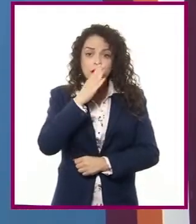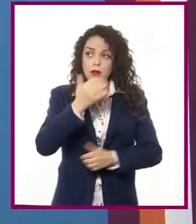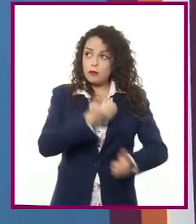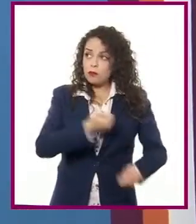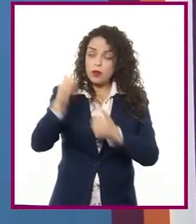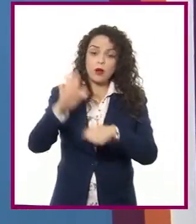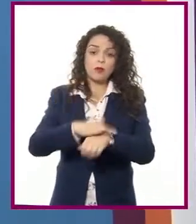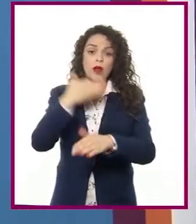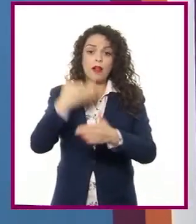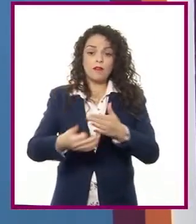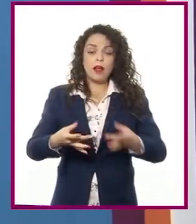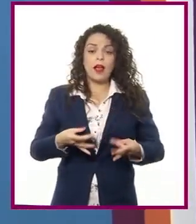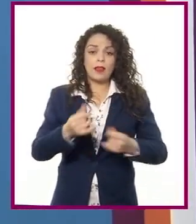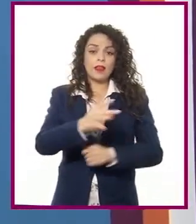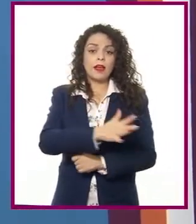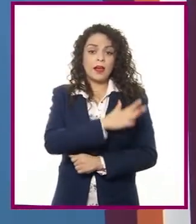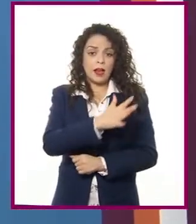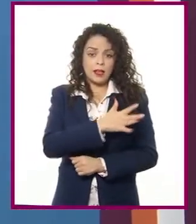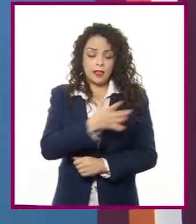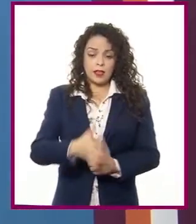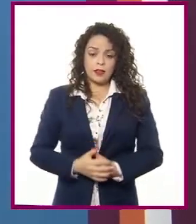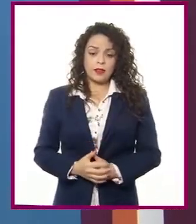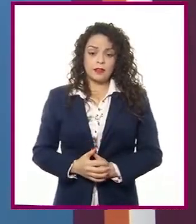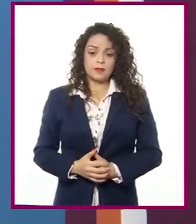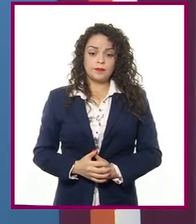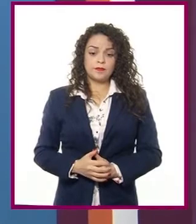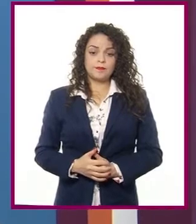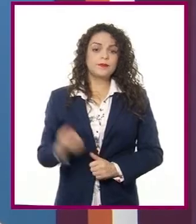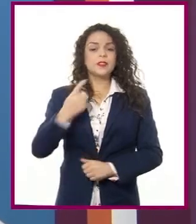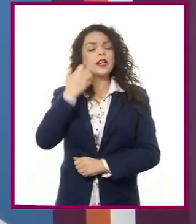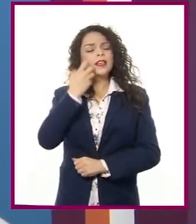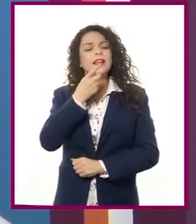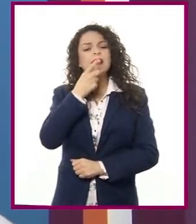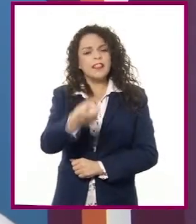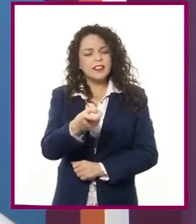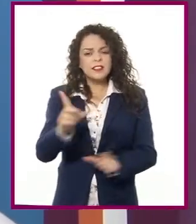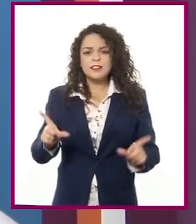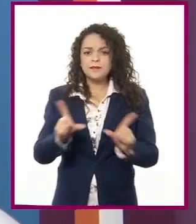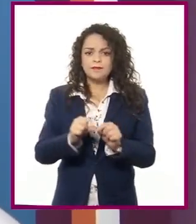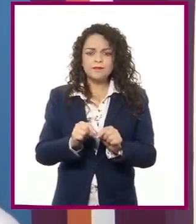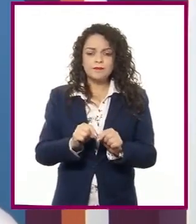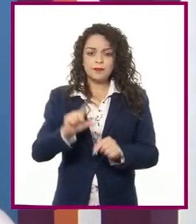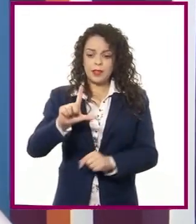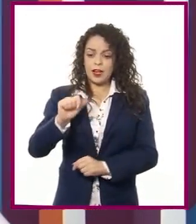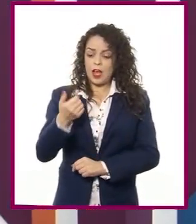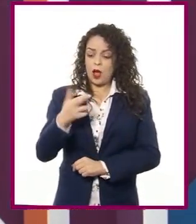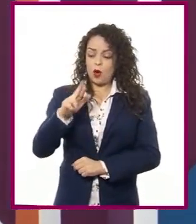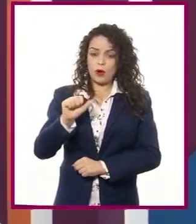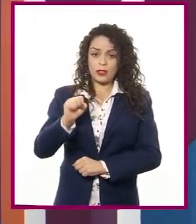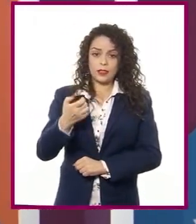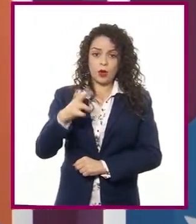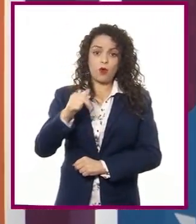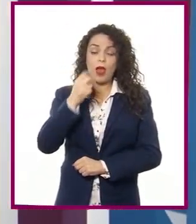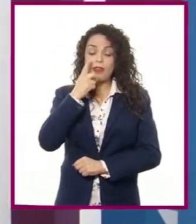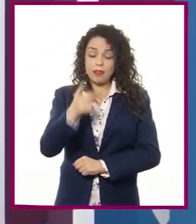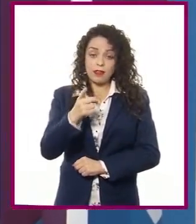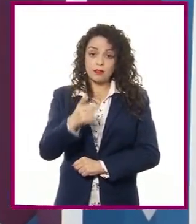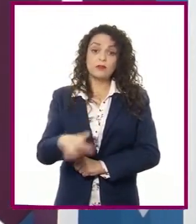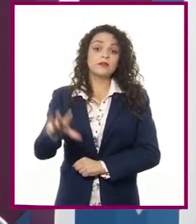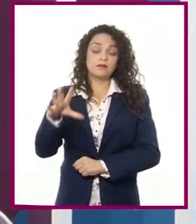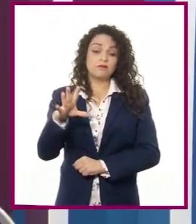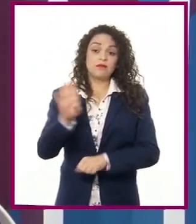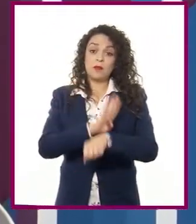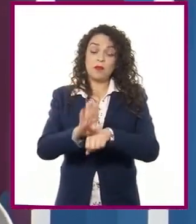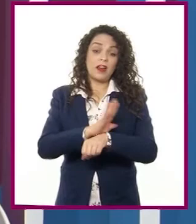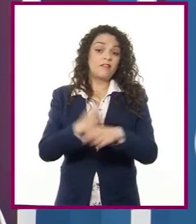calidad en la infraestructura nacional. En otras palabras, Laura Segura afirma que existe una desventaja,